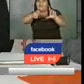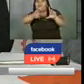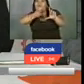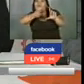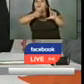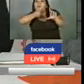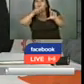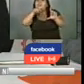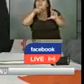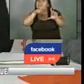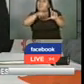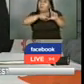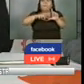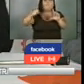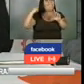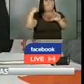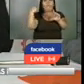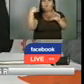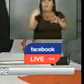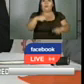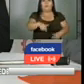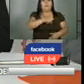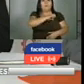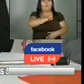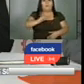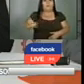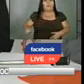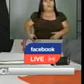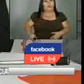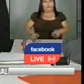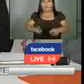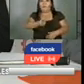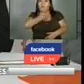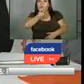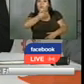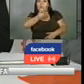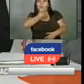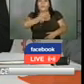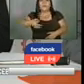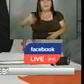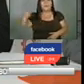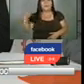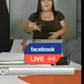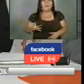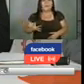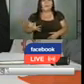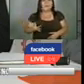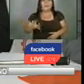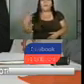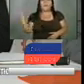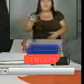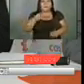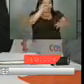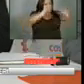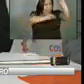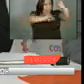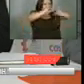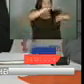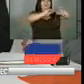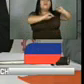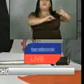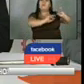estadística es vital en este país y una información que tiene que ser muy bien elaborada,